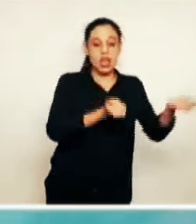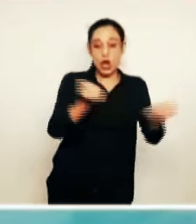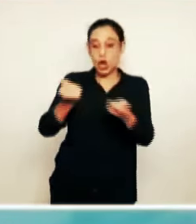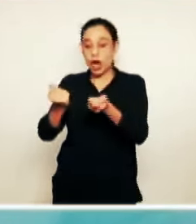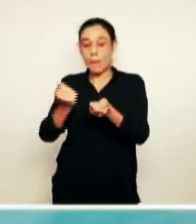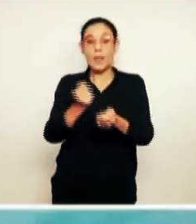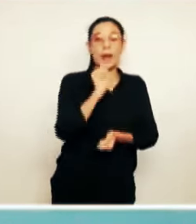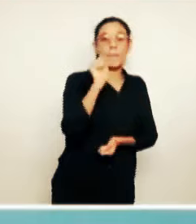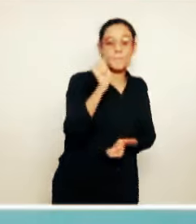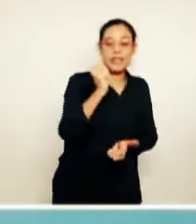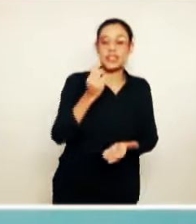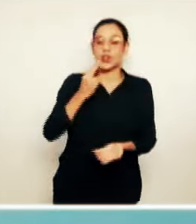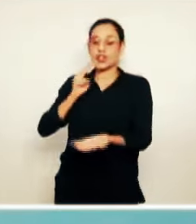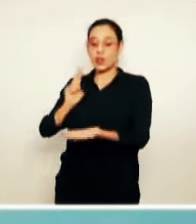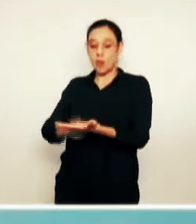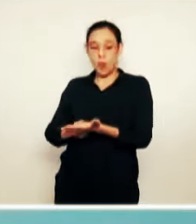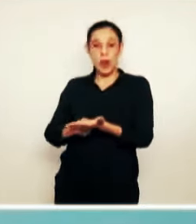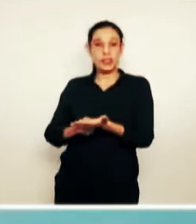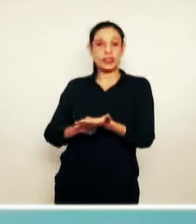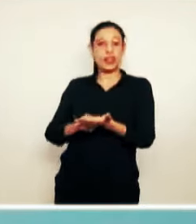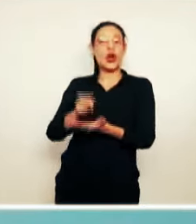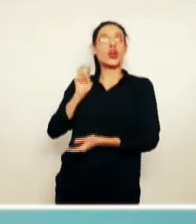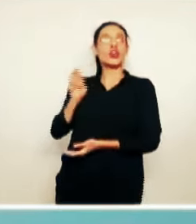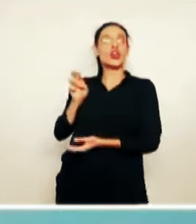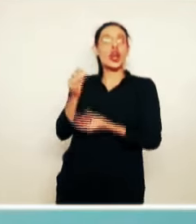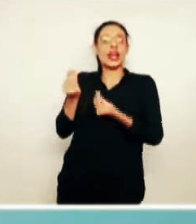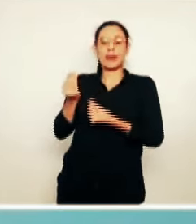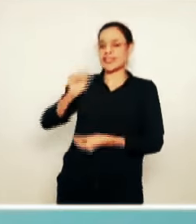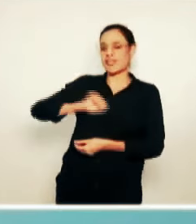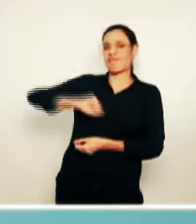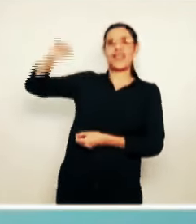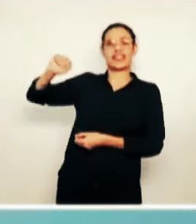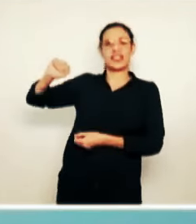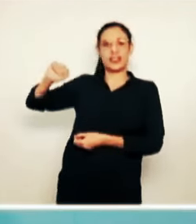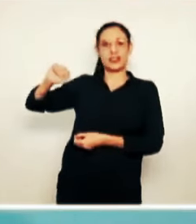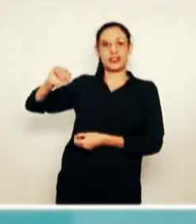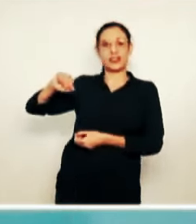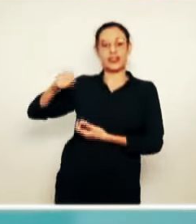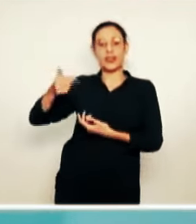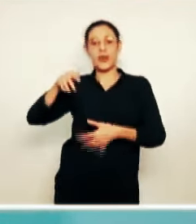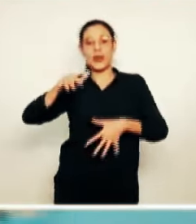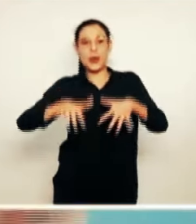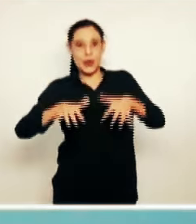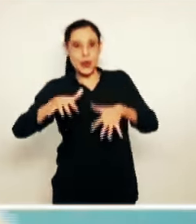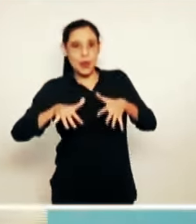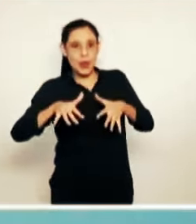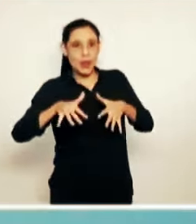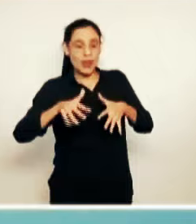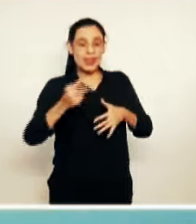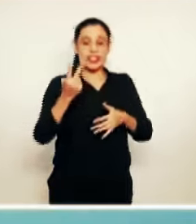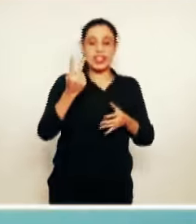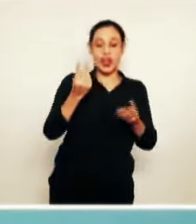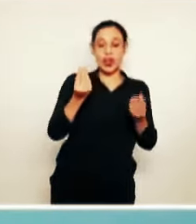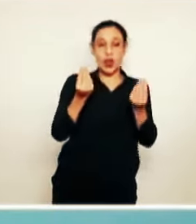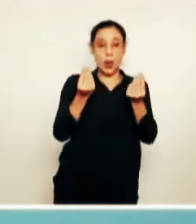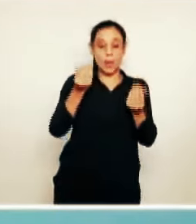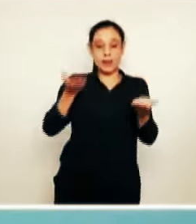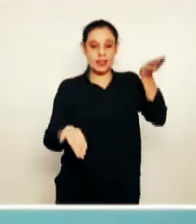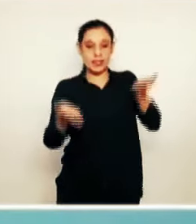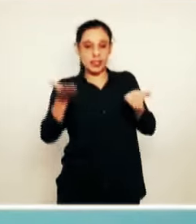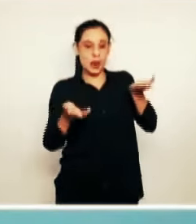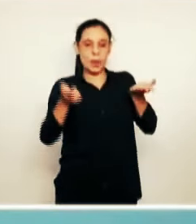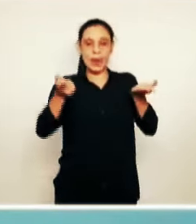en la convertibilidad, donde el precio estacional muchas veces era superior al de la generación, pasa el